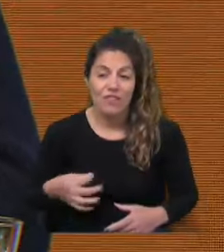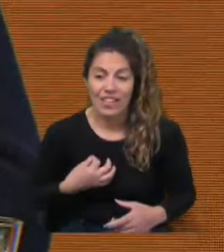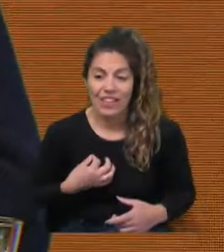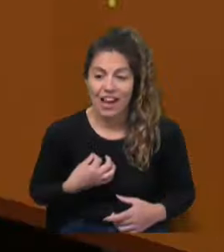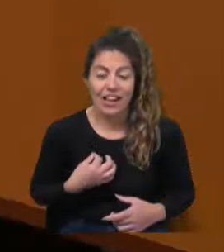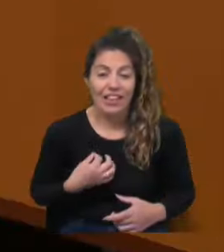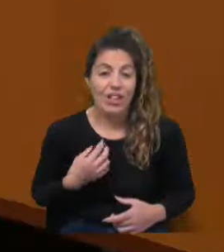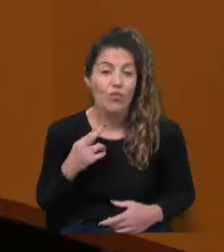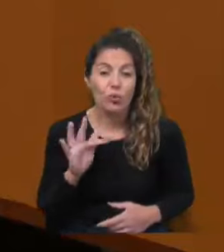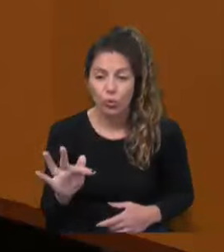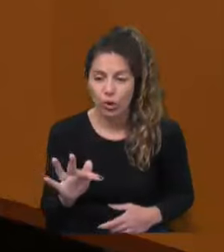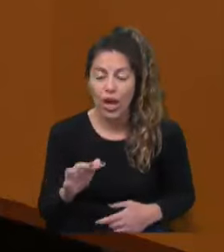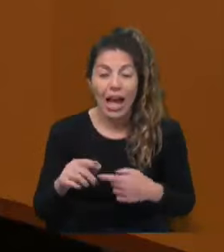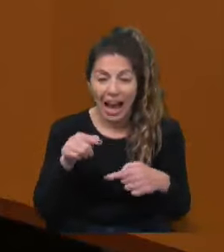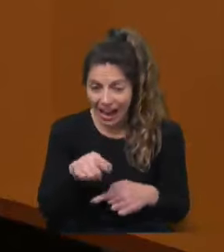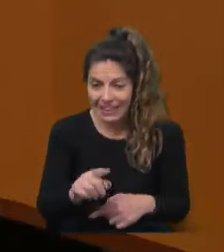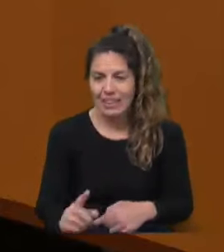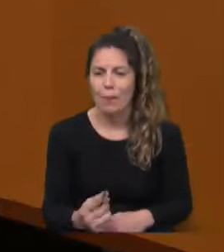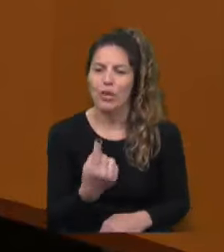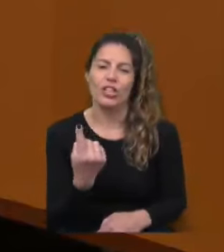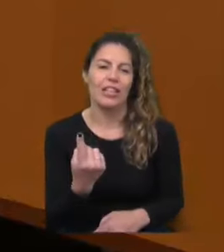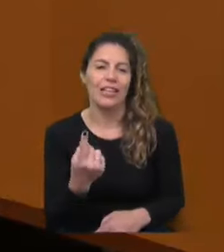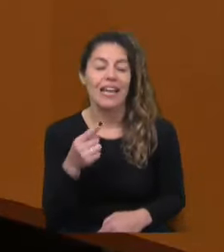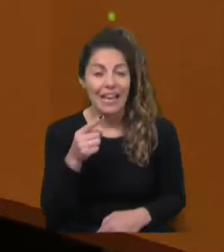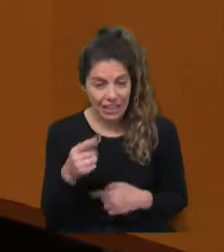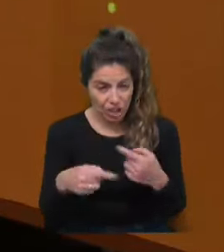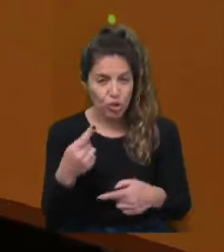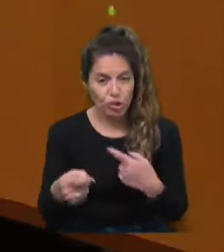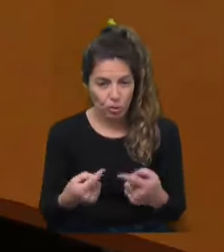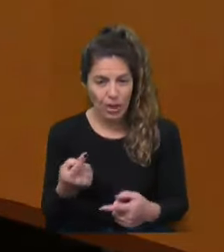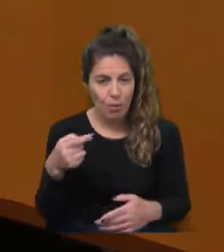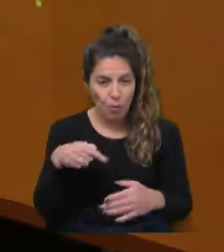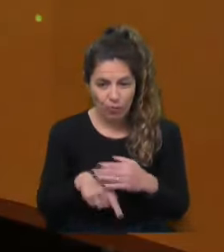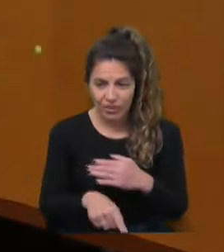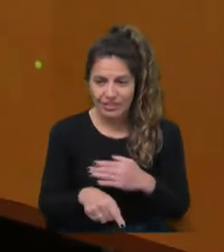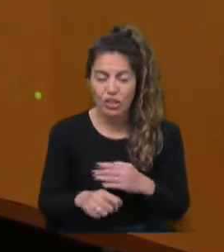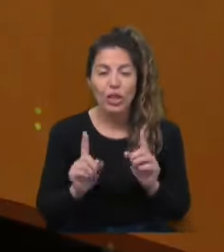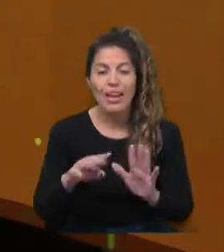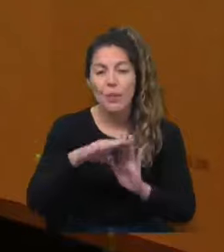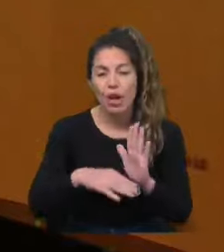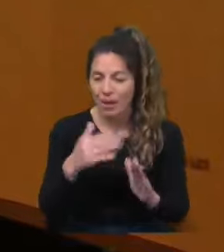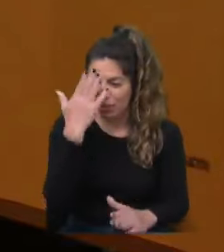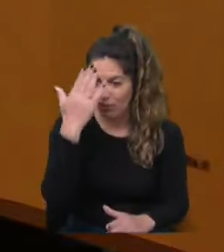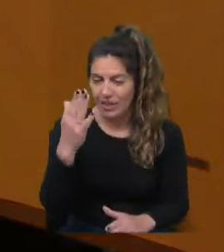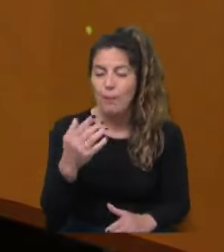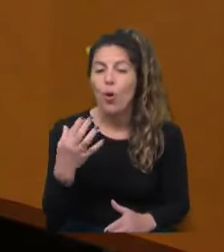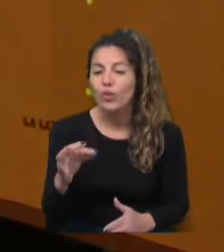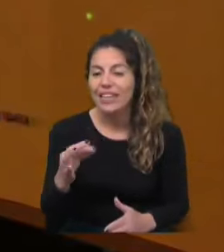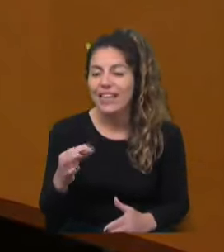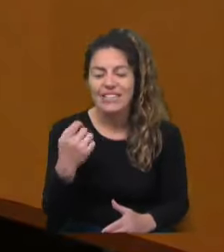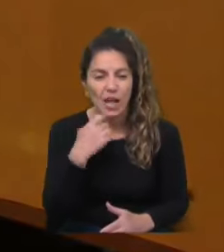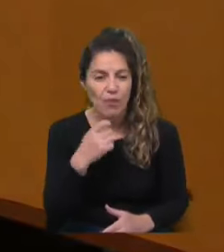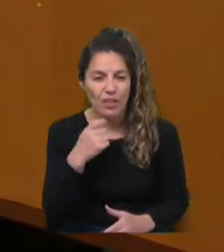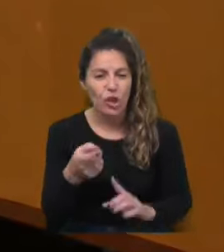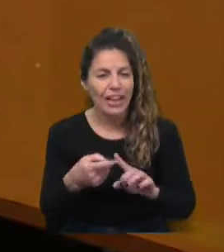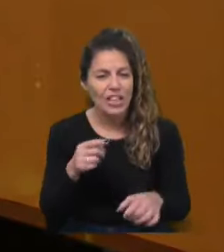Ya seguiremos profundizando. Ahí tienen que estar las prioridades. En eso, en esas prioridades y en el programa del Frente Amplio. Pero un detalle que me queda pendiente en